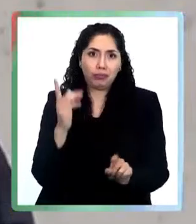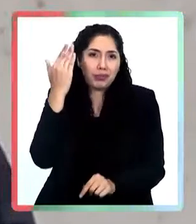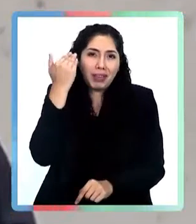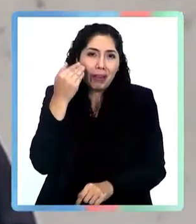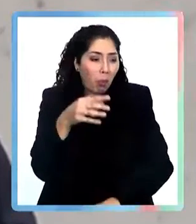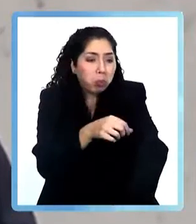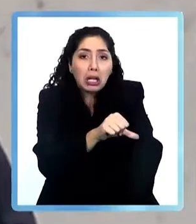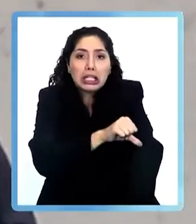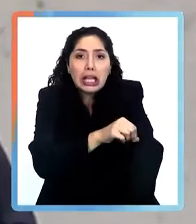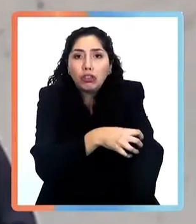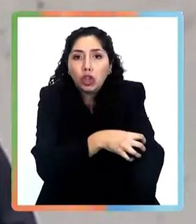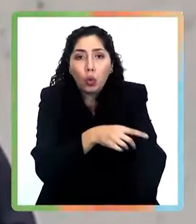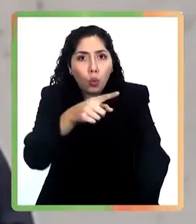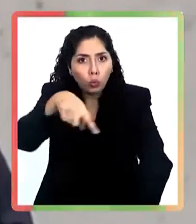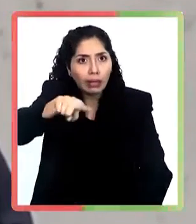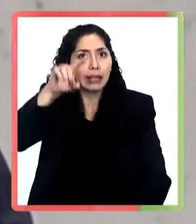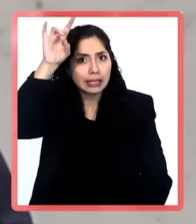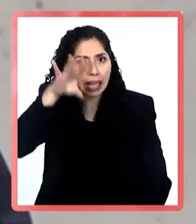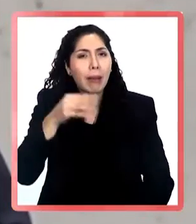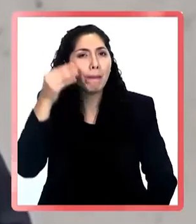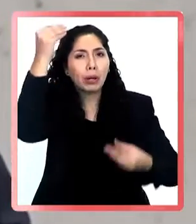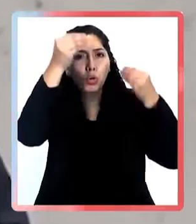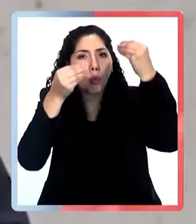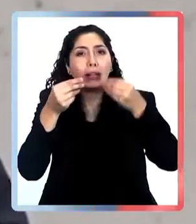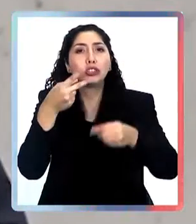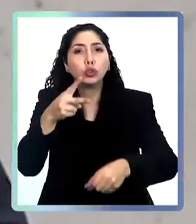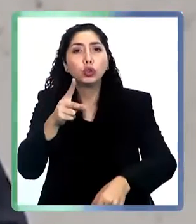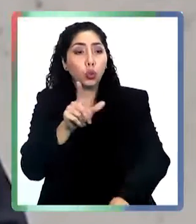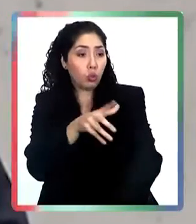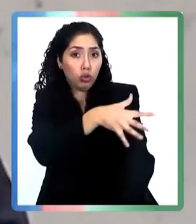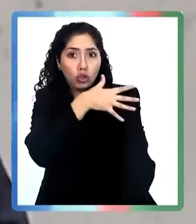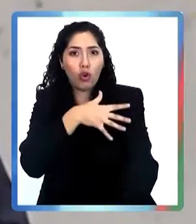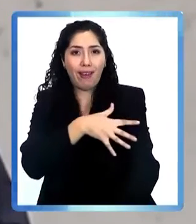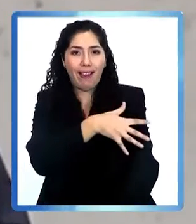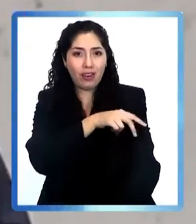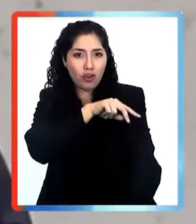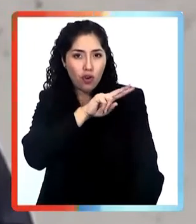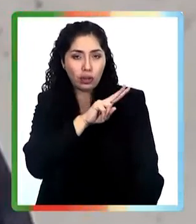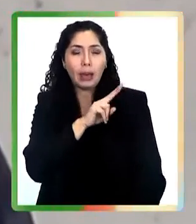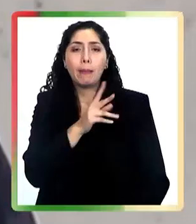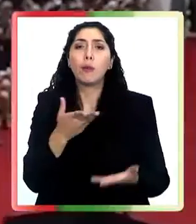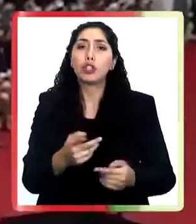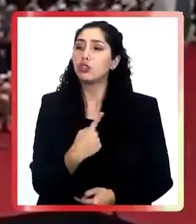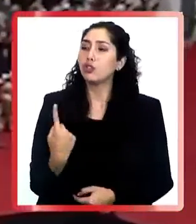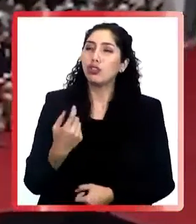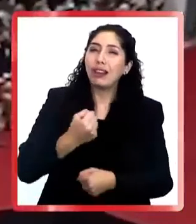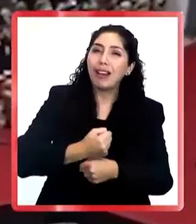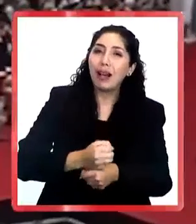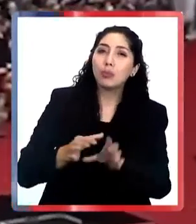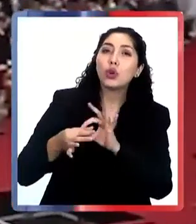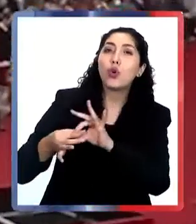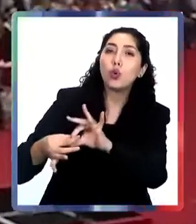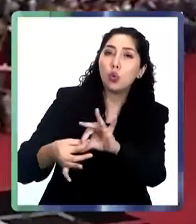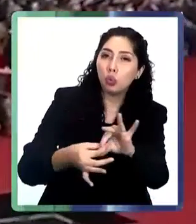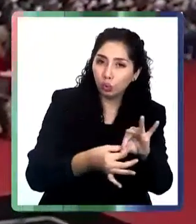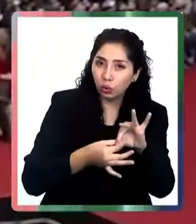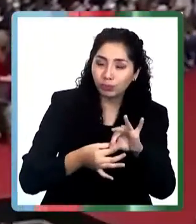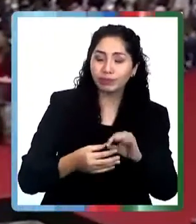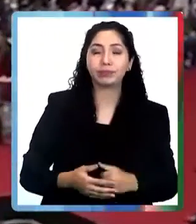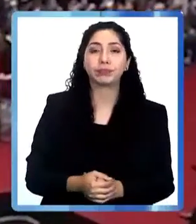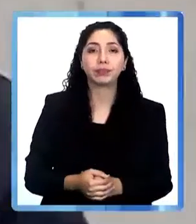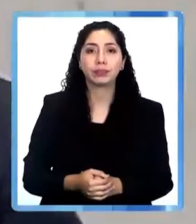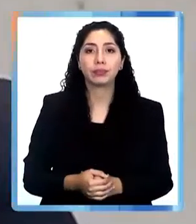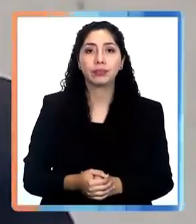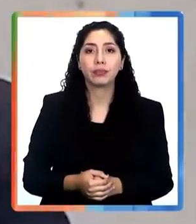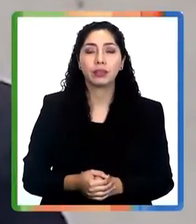desde el centro del país las preocupaciones que están viviendo en su zona y que por eso vamos a trabajar en conjunto hemos